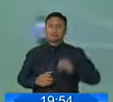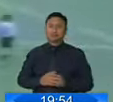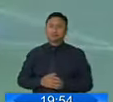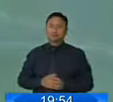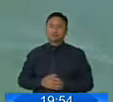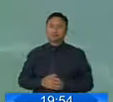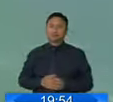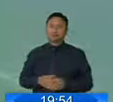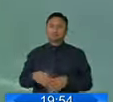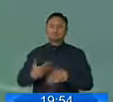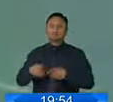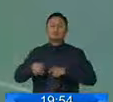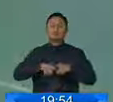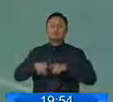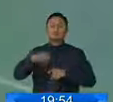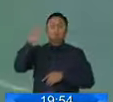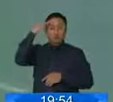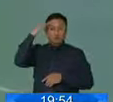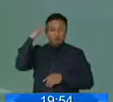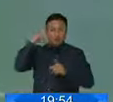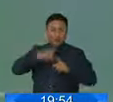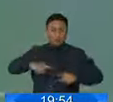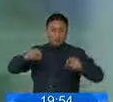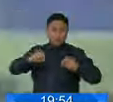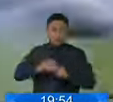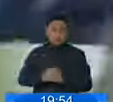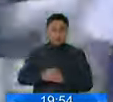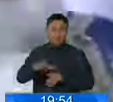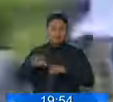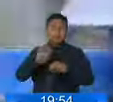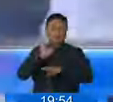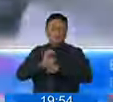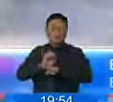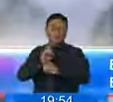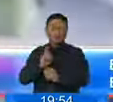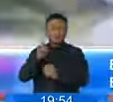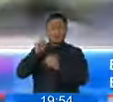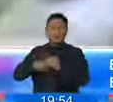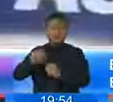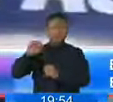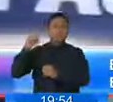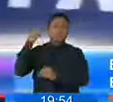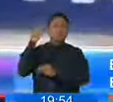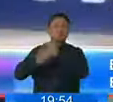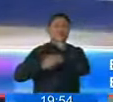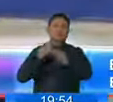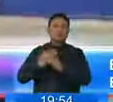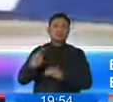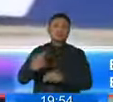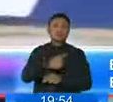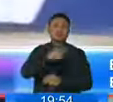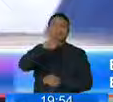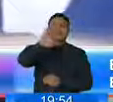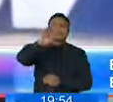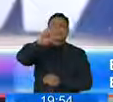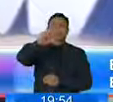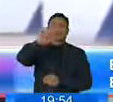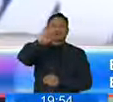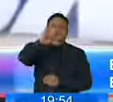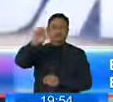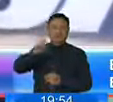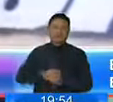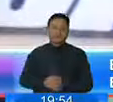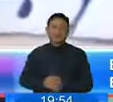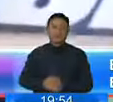Eliminatorias al Mundial de Corea y Japón 2002. La selección ecuatoriana clasificaba a su primer Mundial de la mano de Hernán Darío El Bolillo